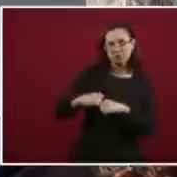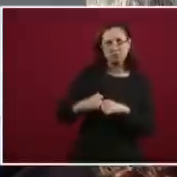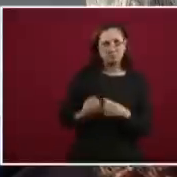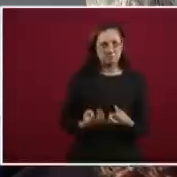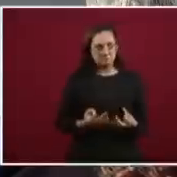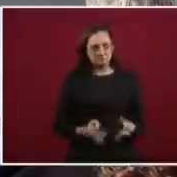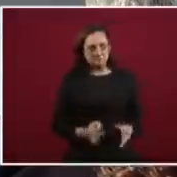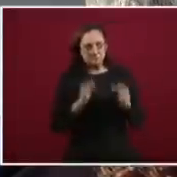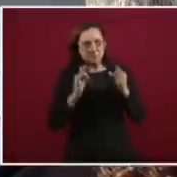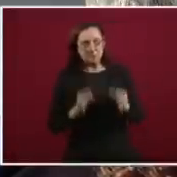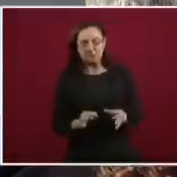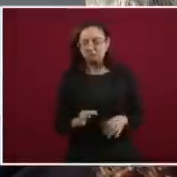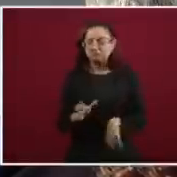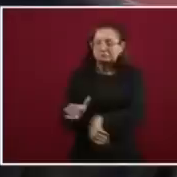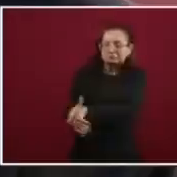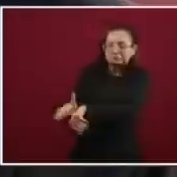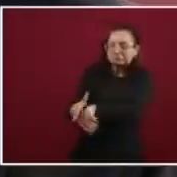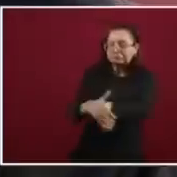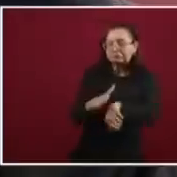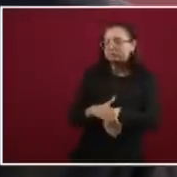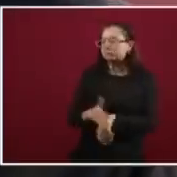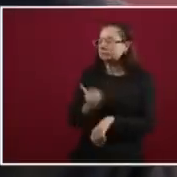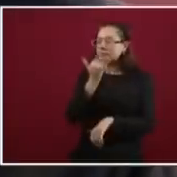no me alcanza